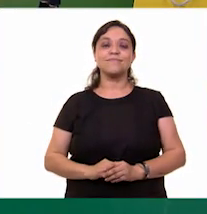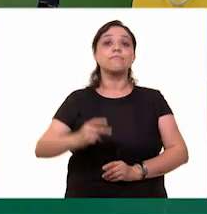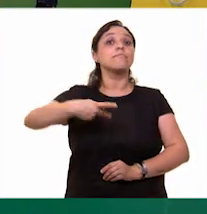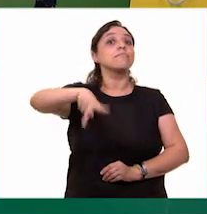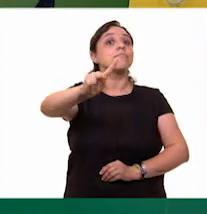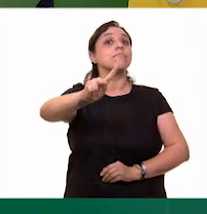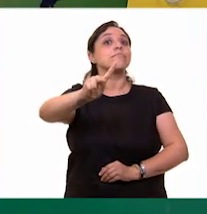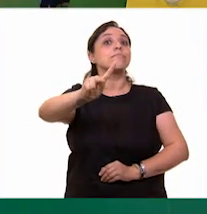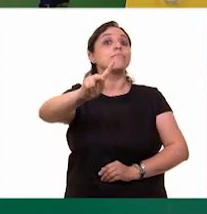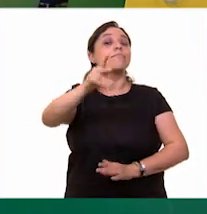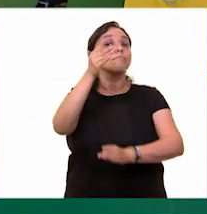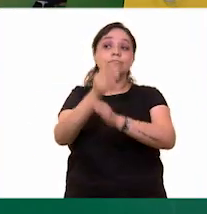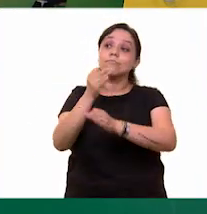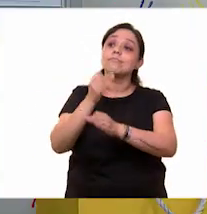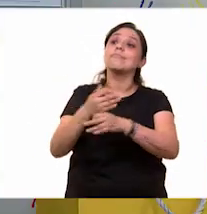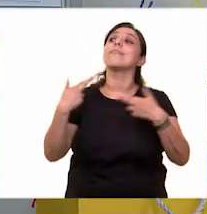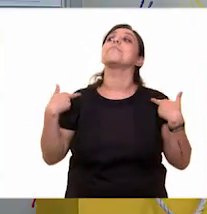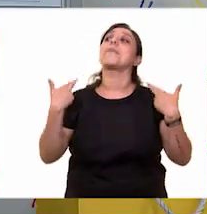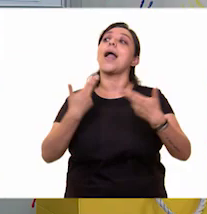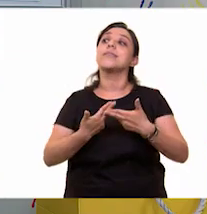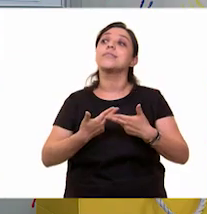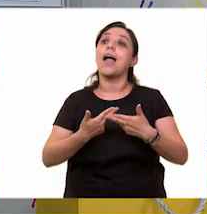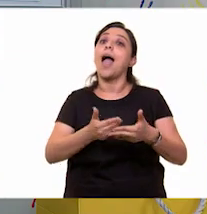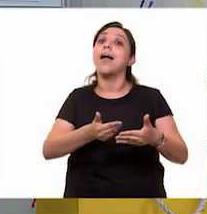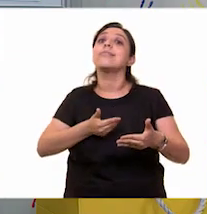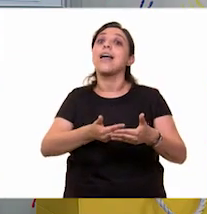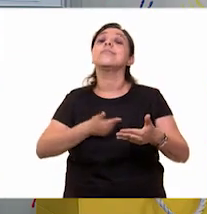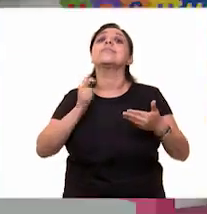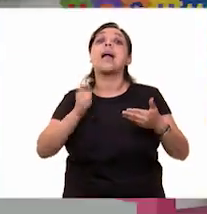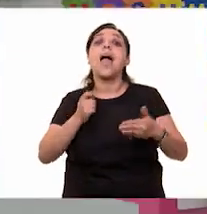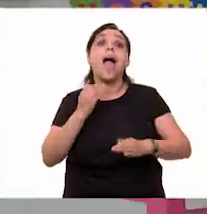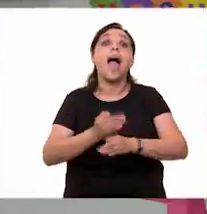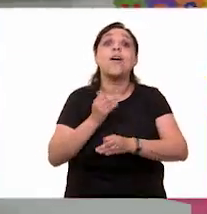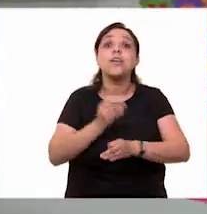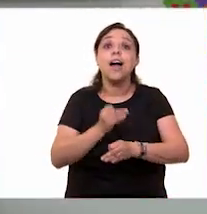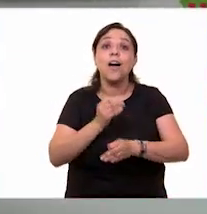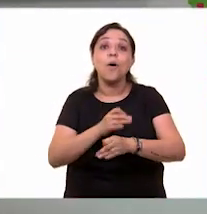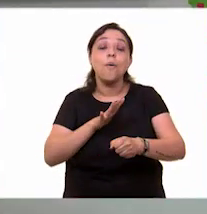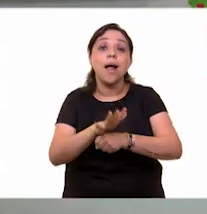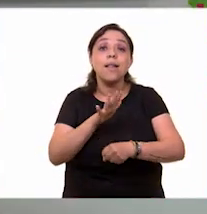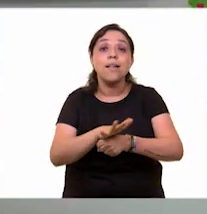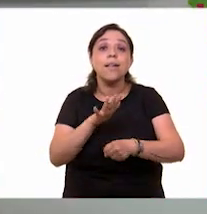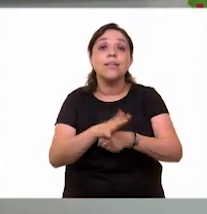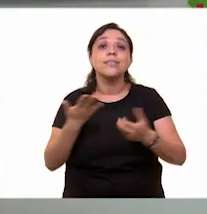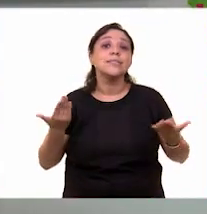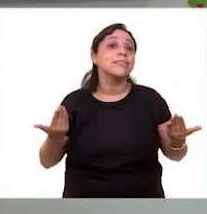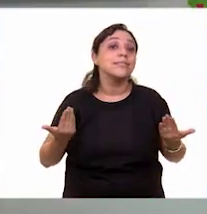Pero antes, maestra Angie... ¿Antes? Antes ha llegado el momento de...